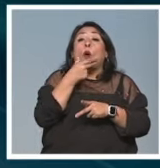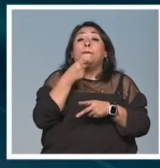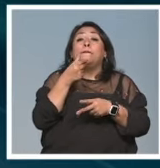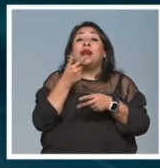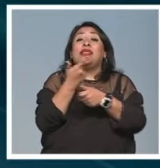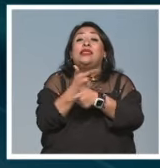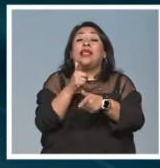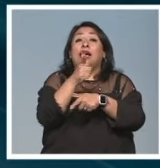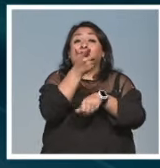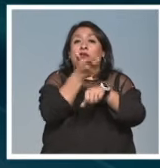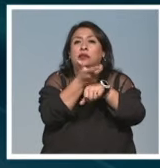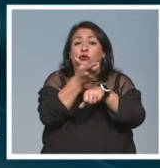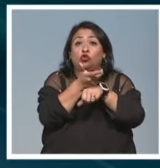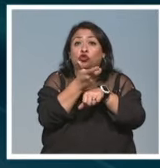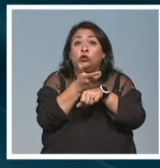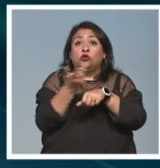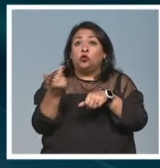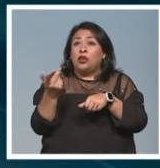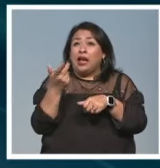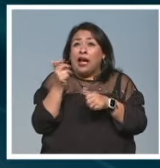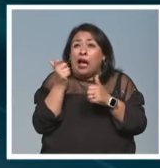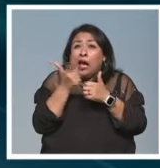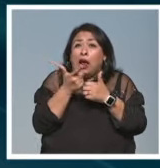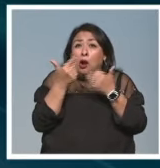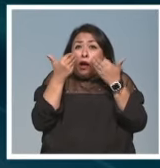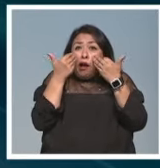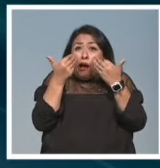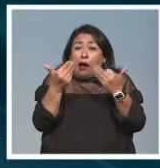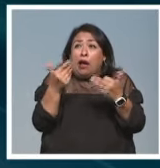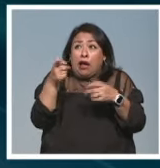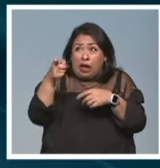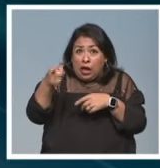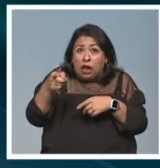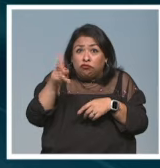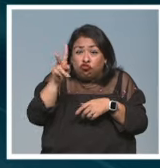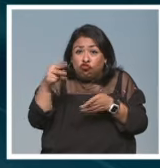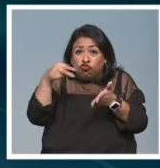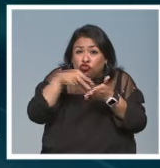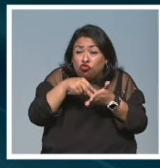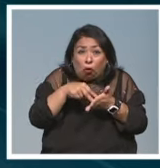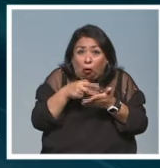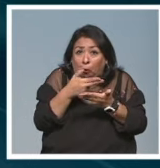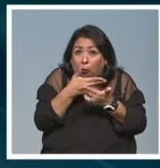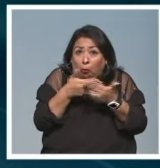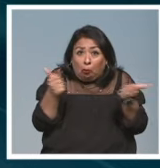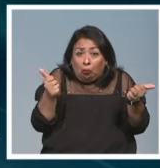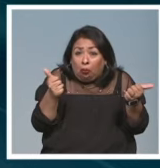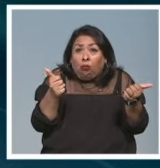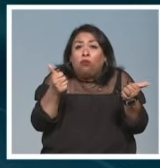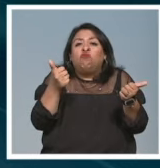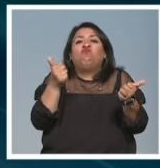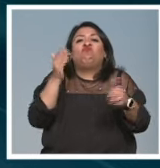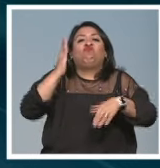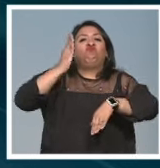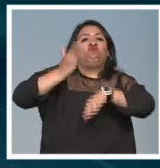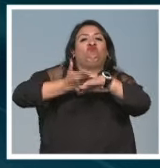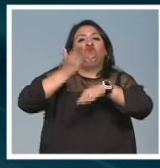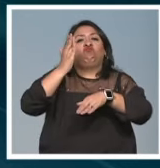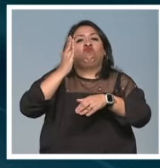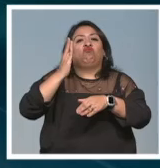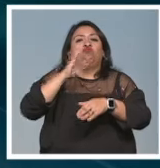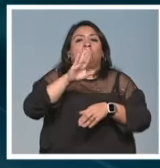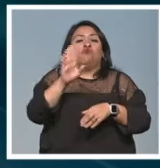Unidos. Y aunque nunca se presentó ninguna evidencia física de que él hubiera estado presente, fue sentenciado a la pena